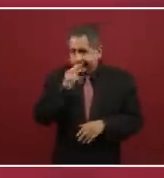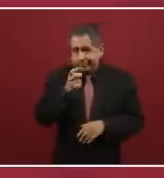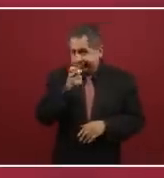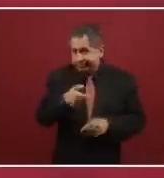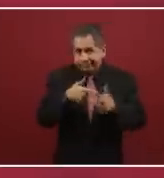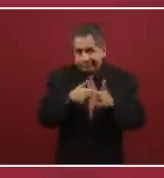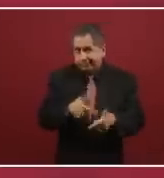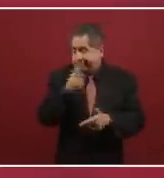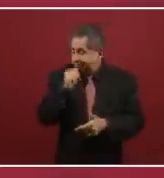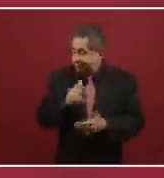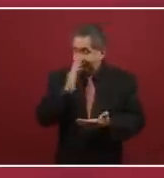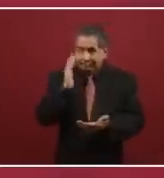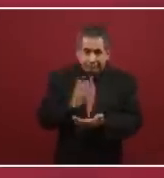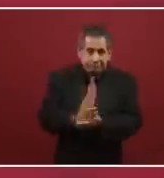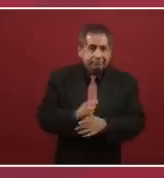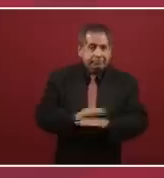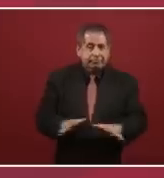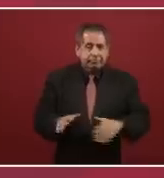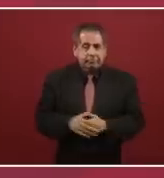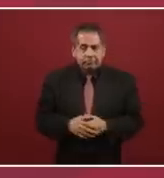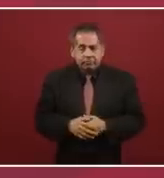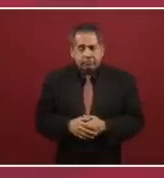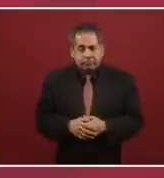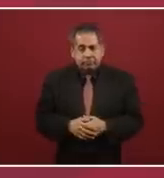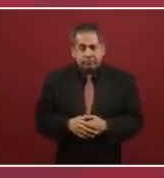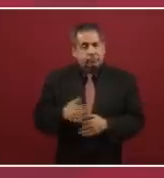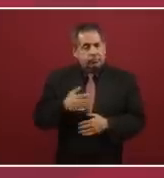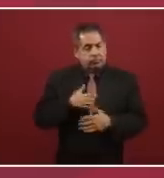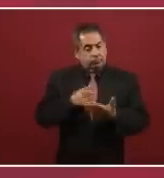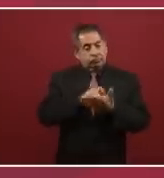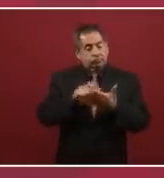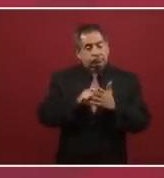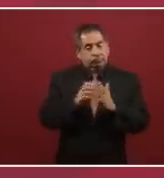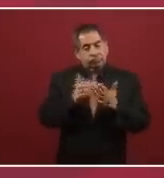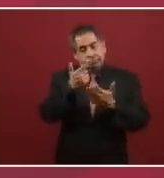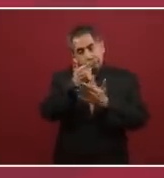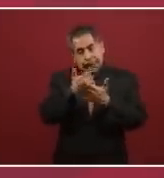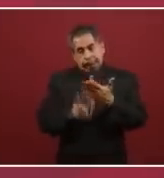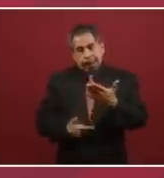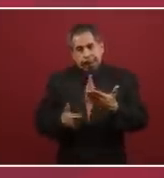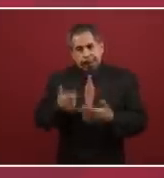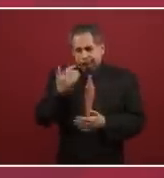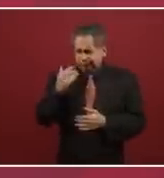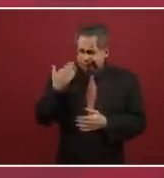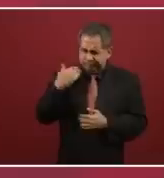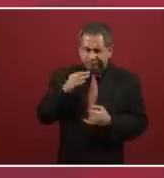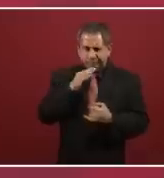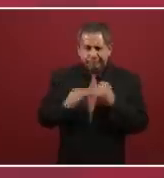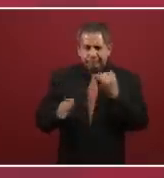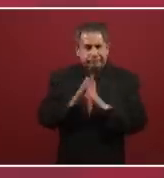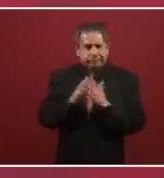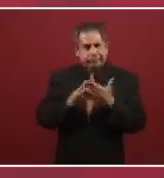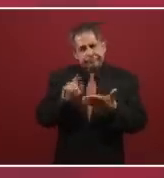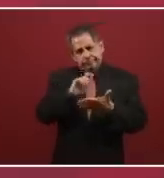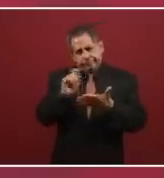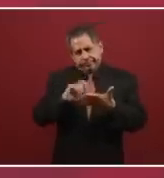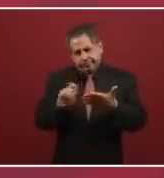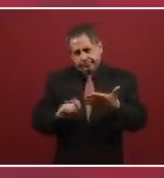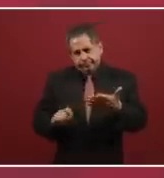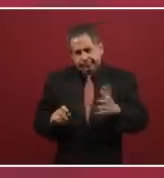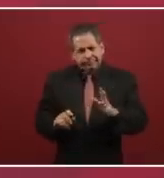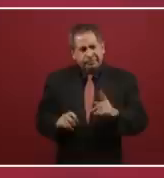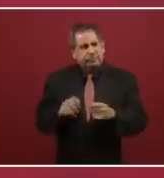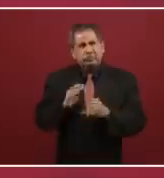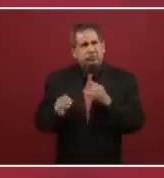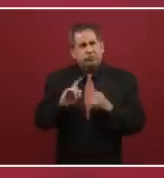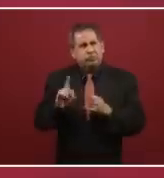terminar. Hagan la lista. Yo escribí en mi último libro, bueno, no